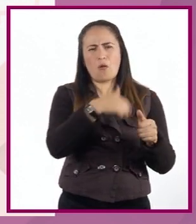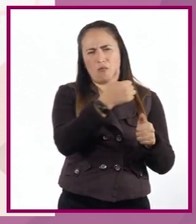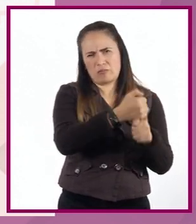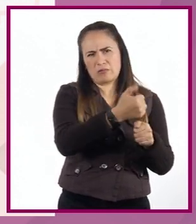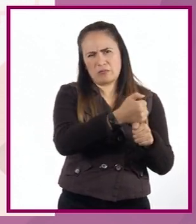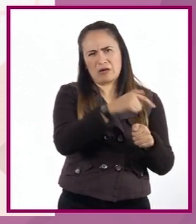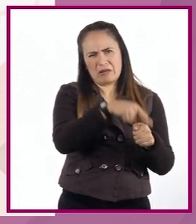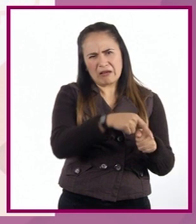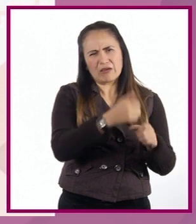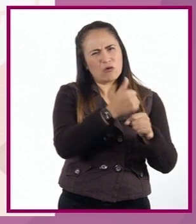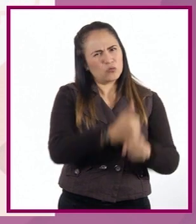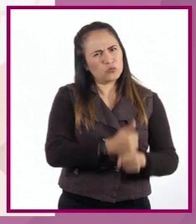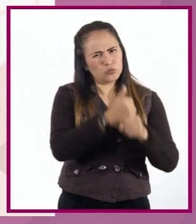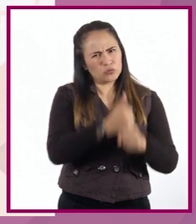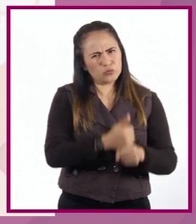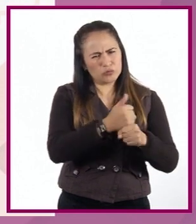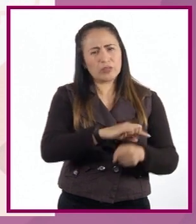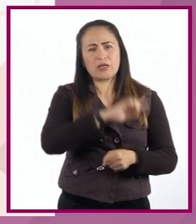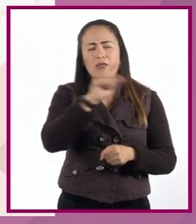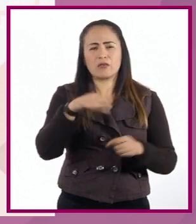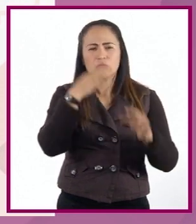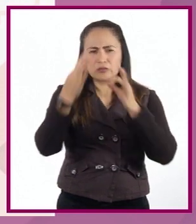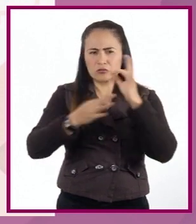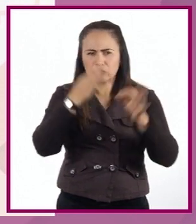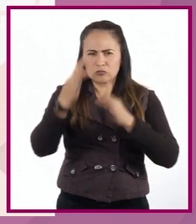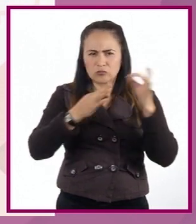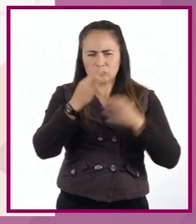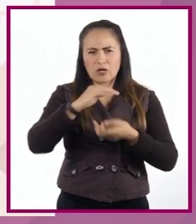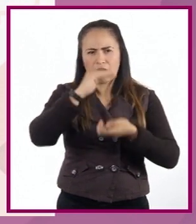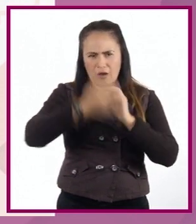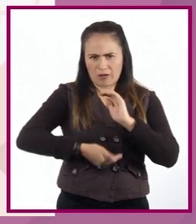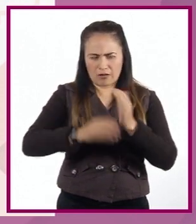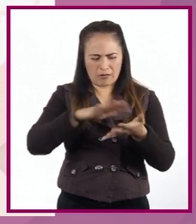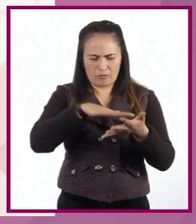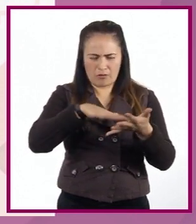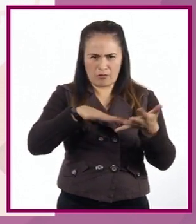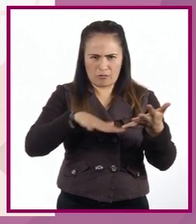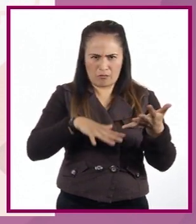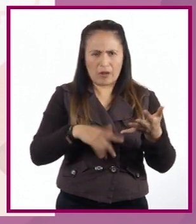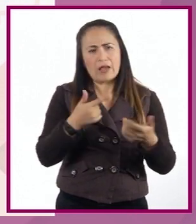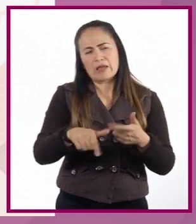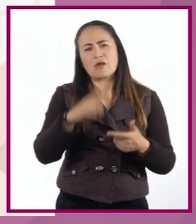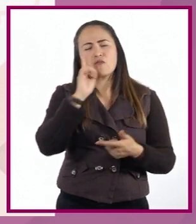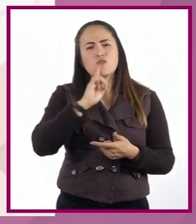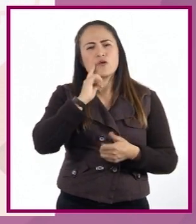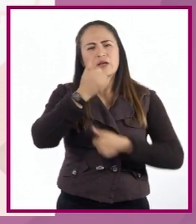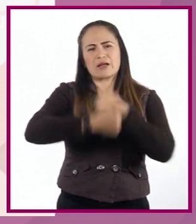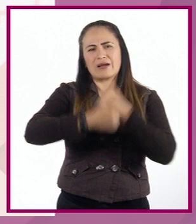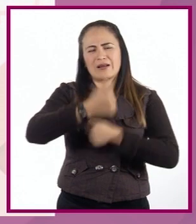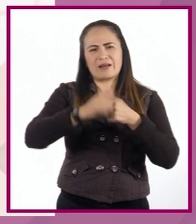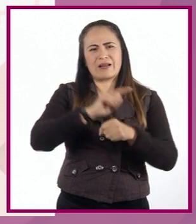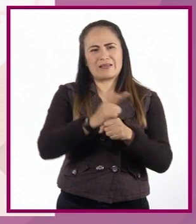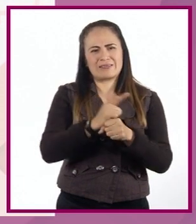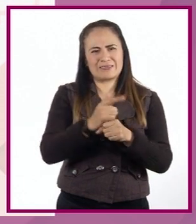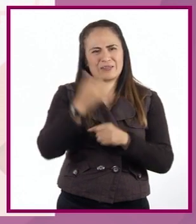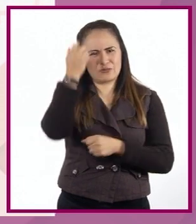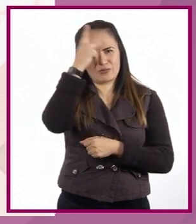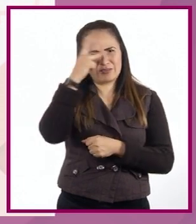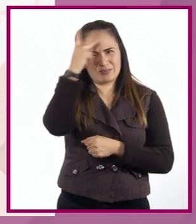finalmente se termina la nota informativa mencionando que la joven estudió la licenciatura en